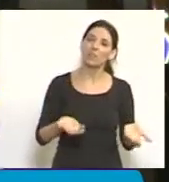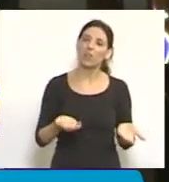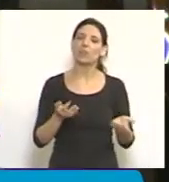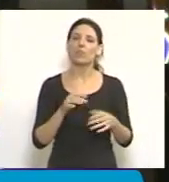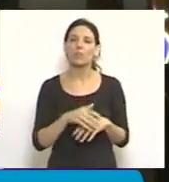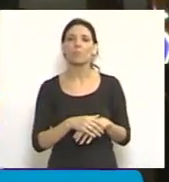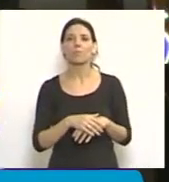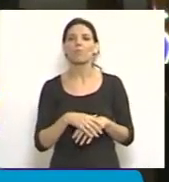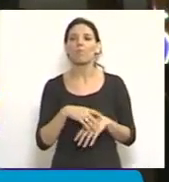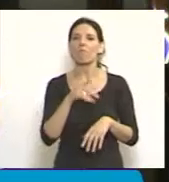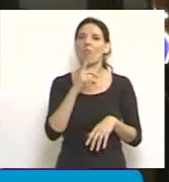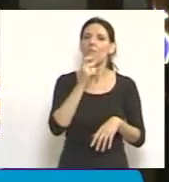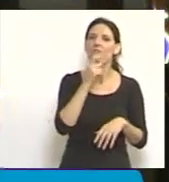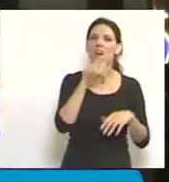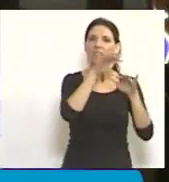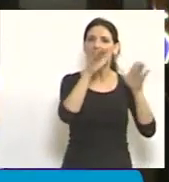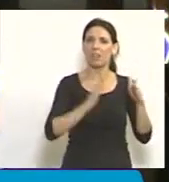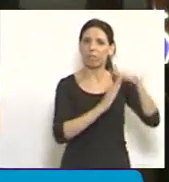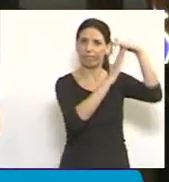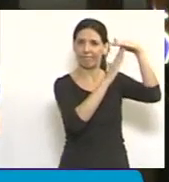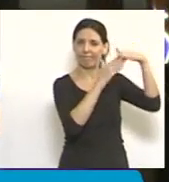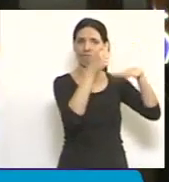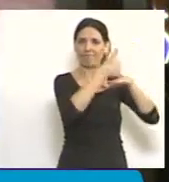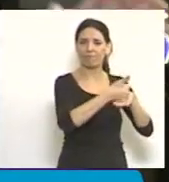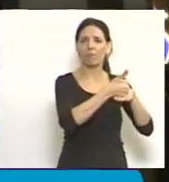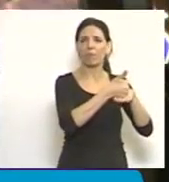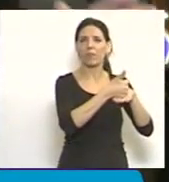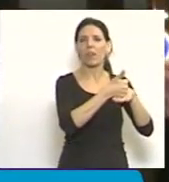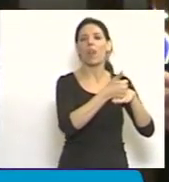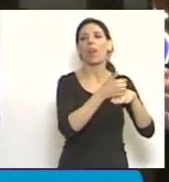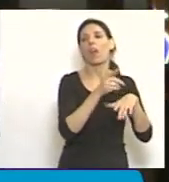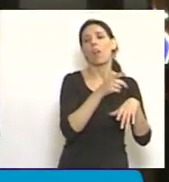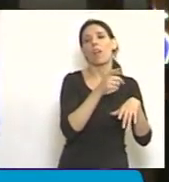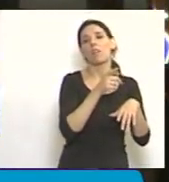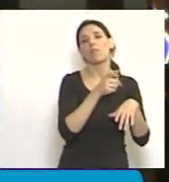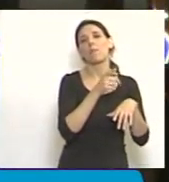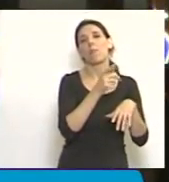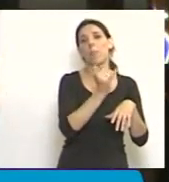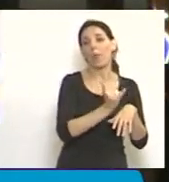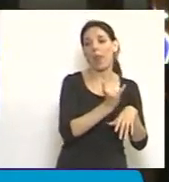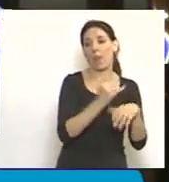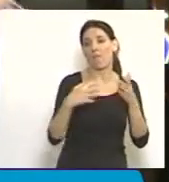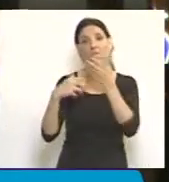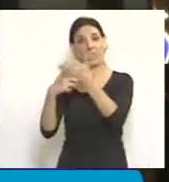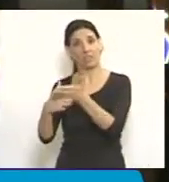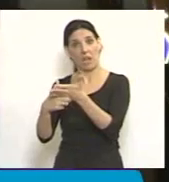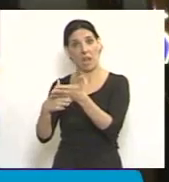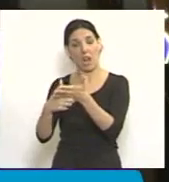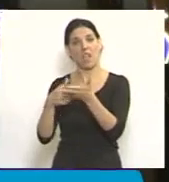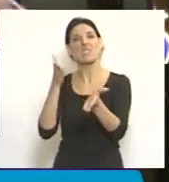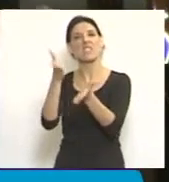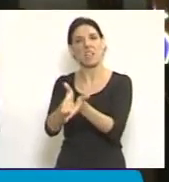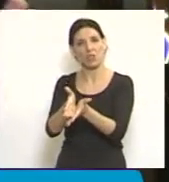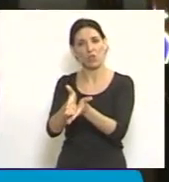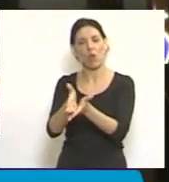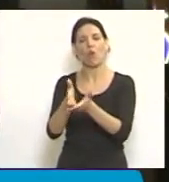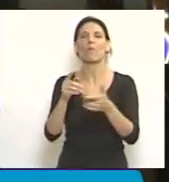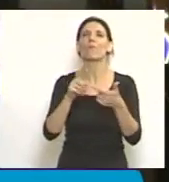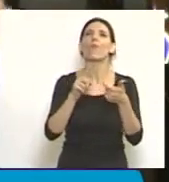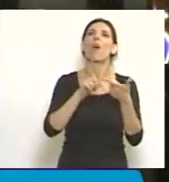mayor jerarquía que impliquen ejercer una jefatura sobre el fiscal originalmente competente en la